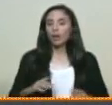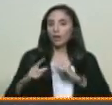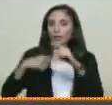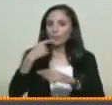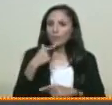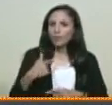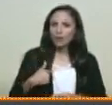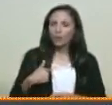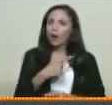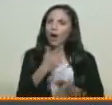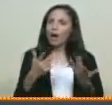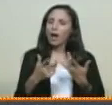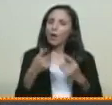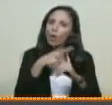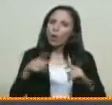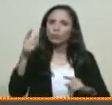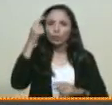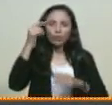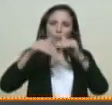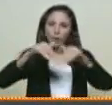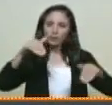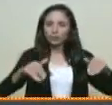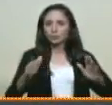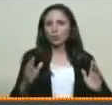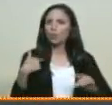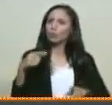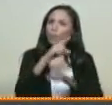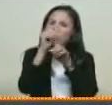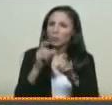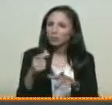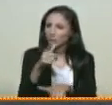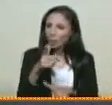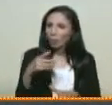yo dije, está bien, estoy de acuerdo.